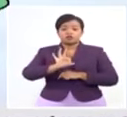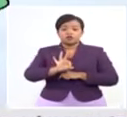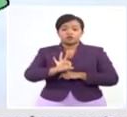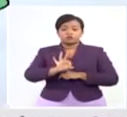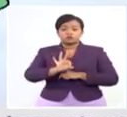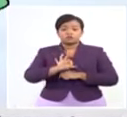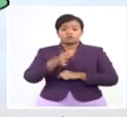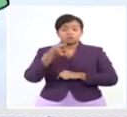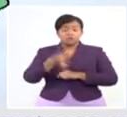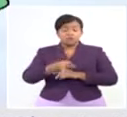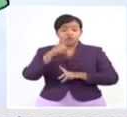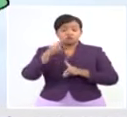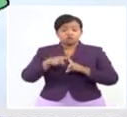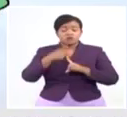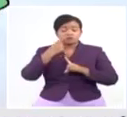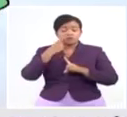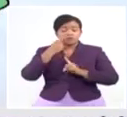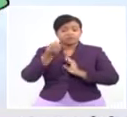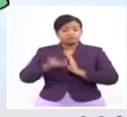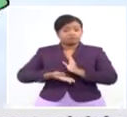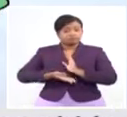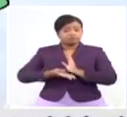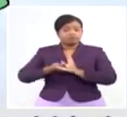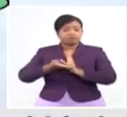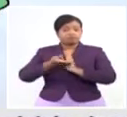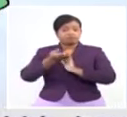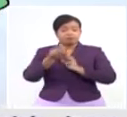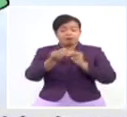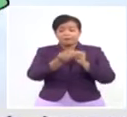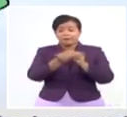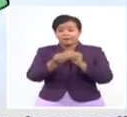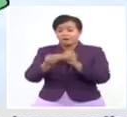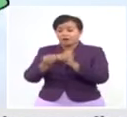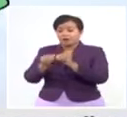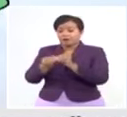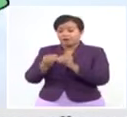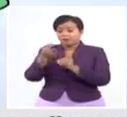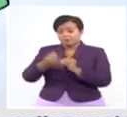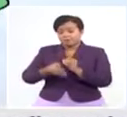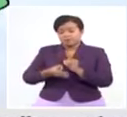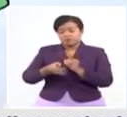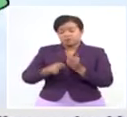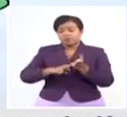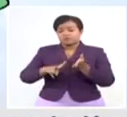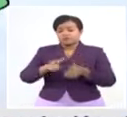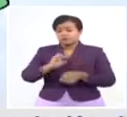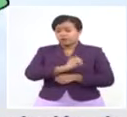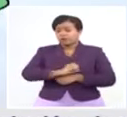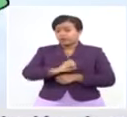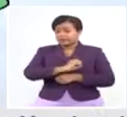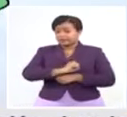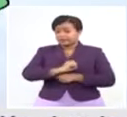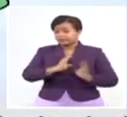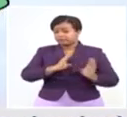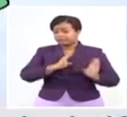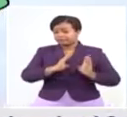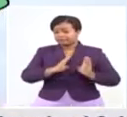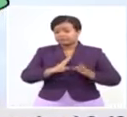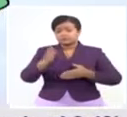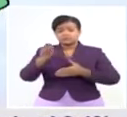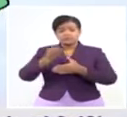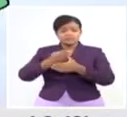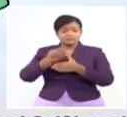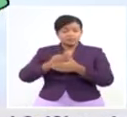tiene una mayor transmisión en el territorio oriental. Santiago de Cuba le sigue